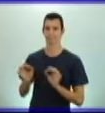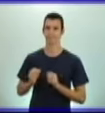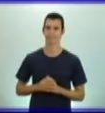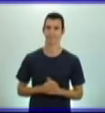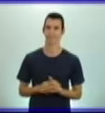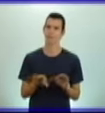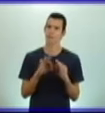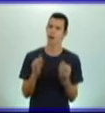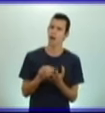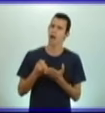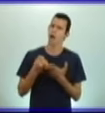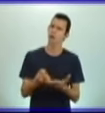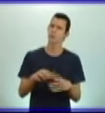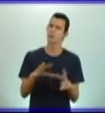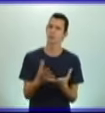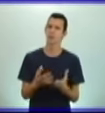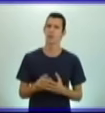el A.